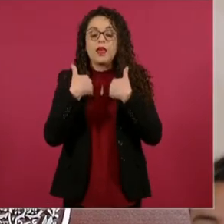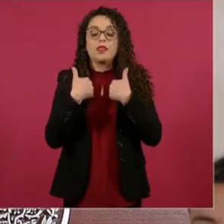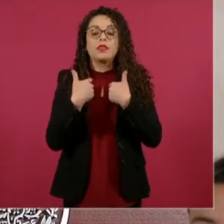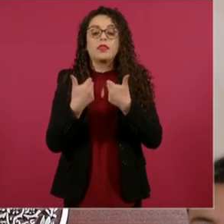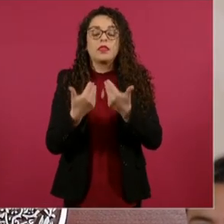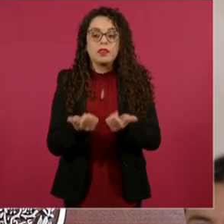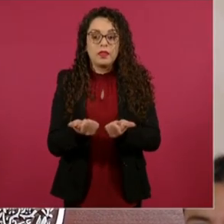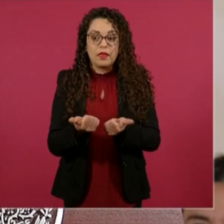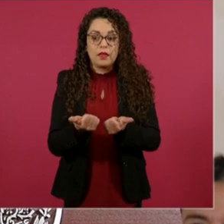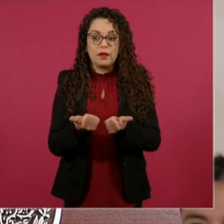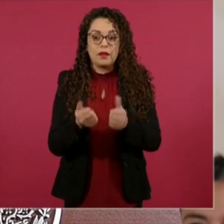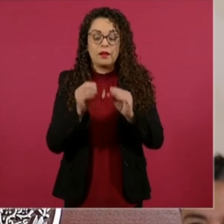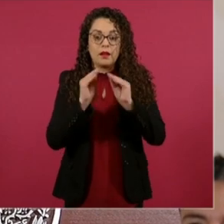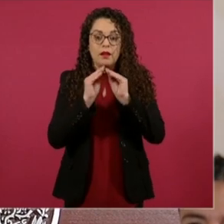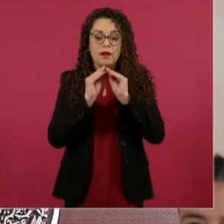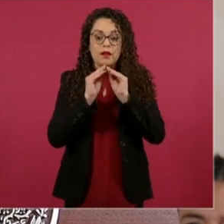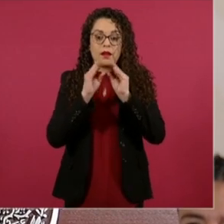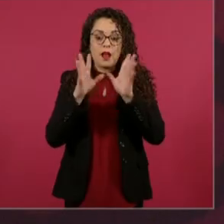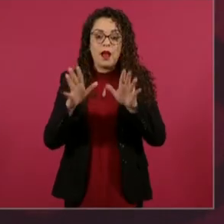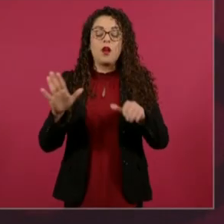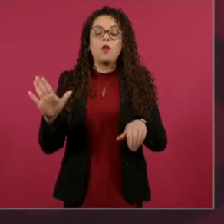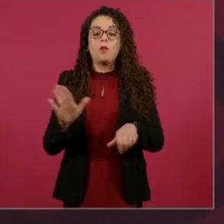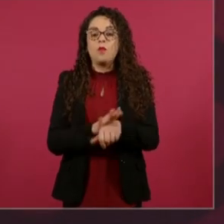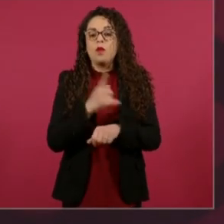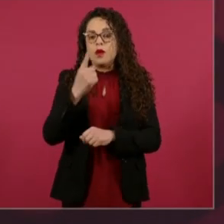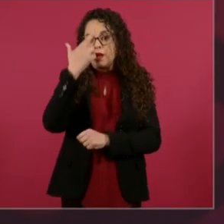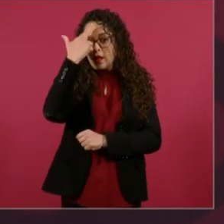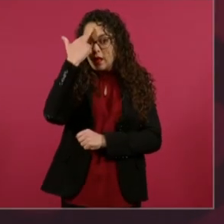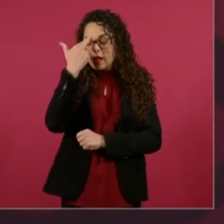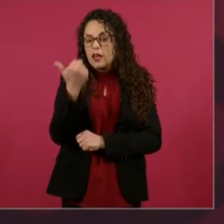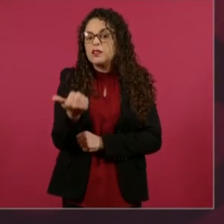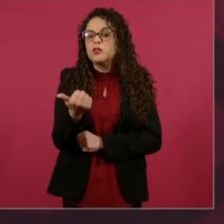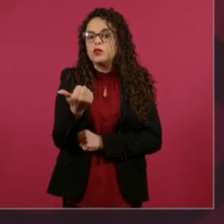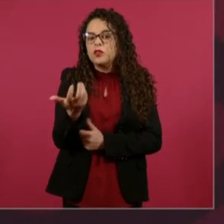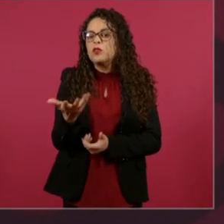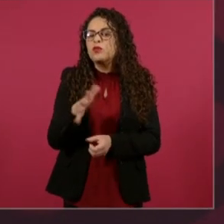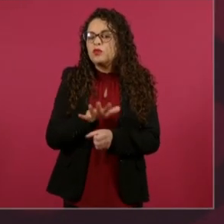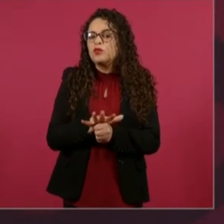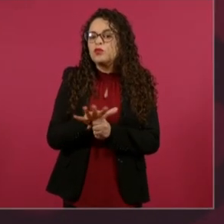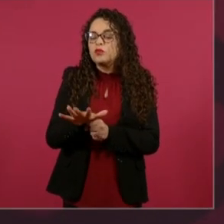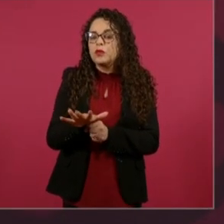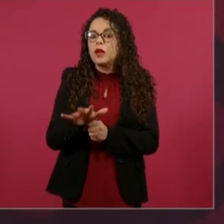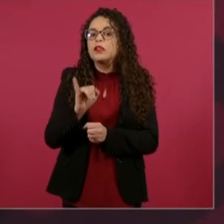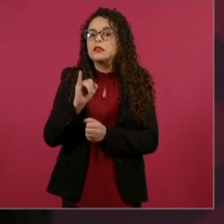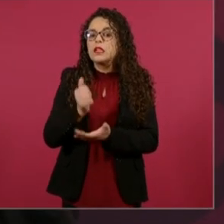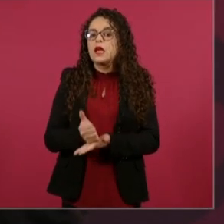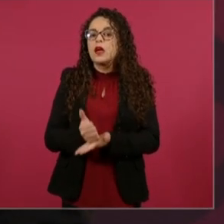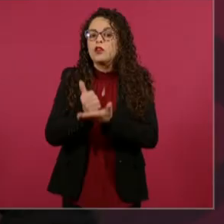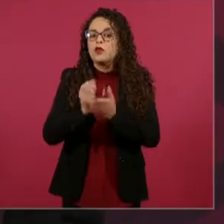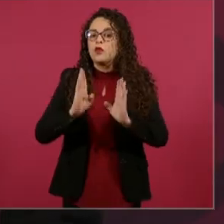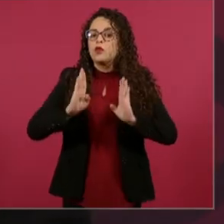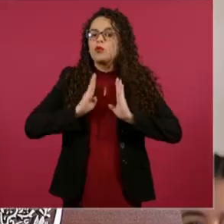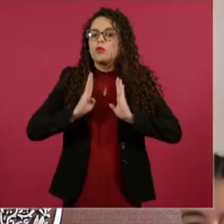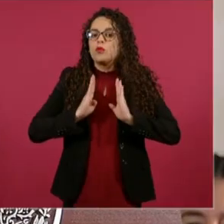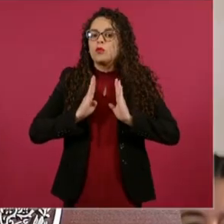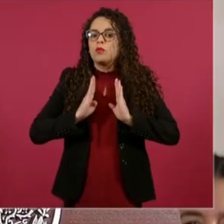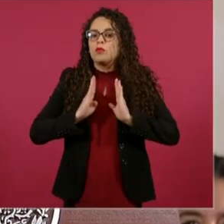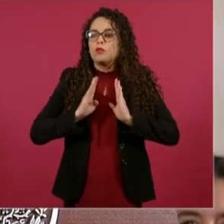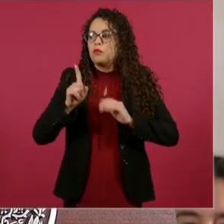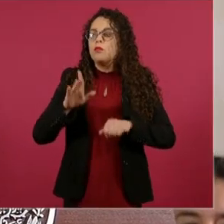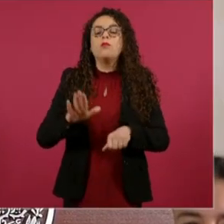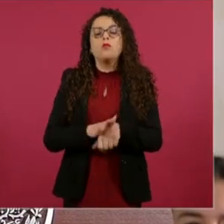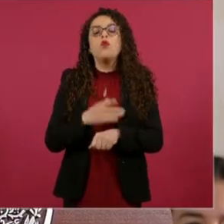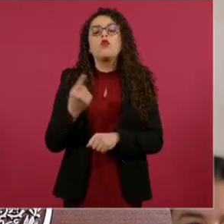que estamos dando al por qué necesitamos del apoyo de los ingenieros